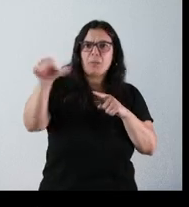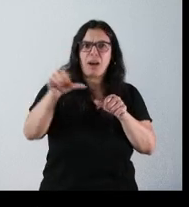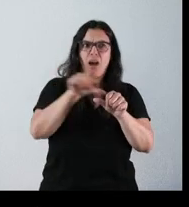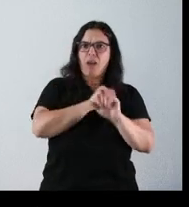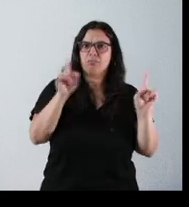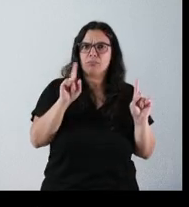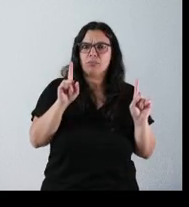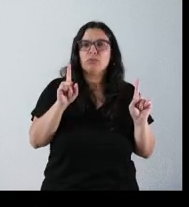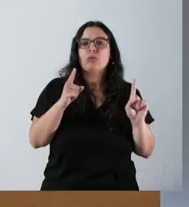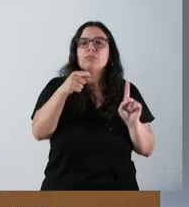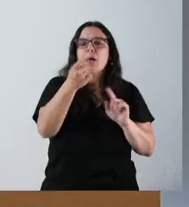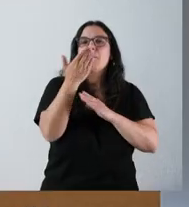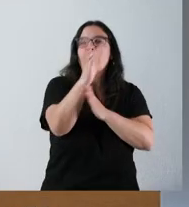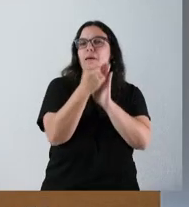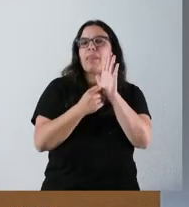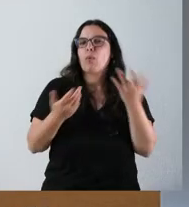Gracias.